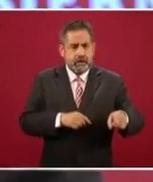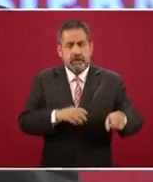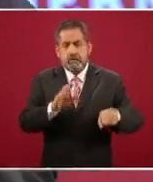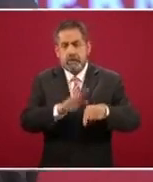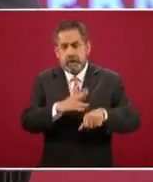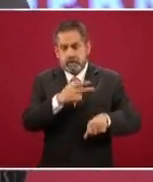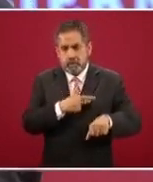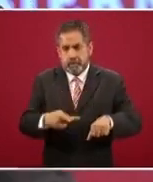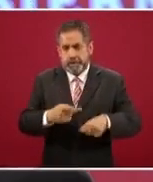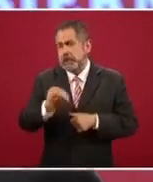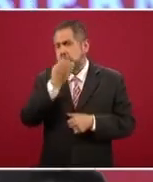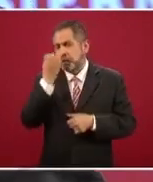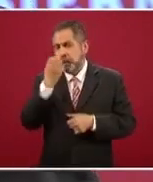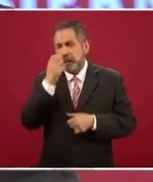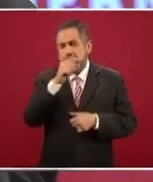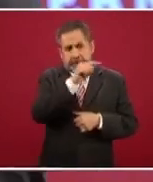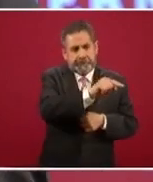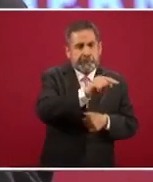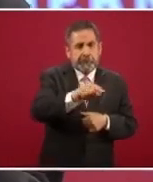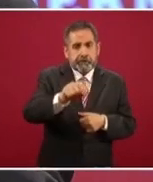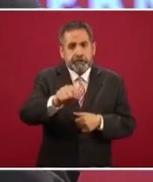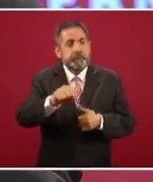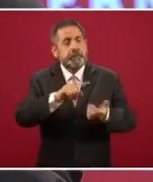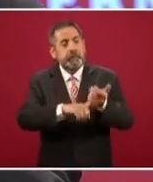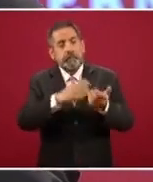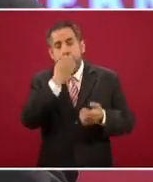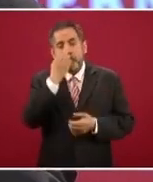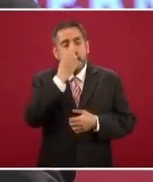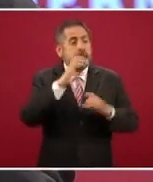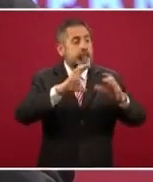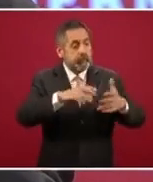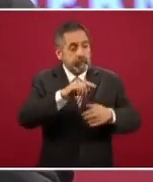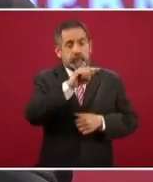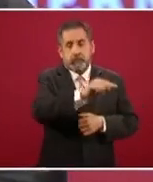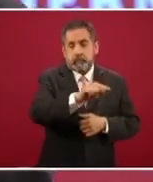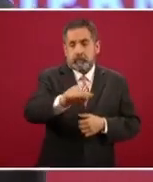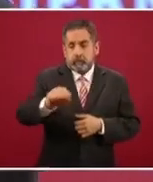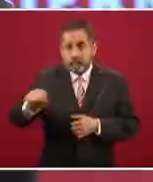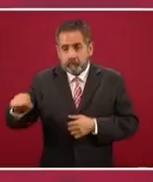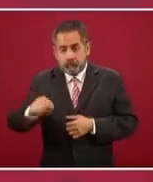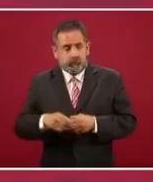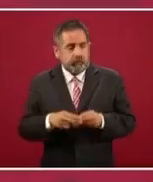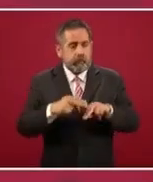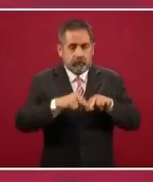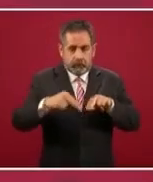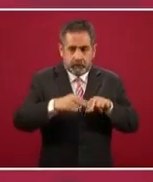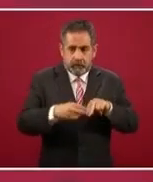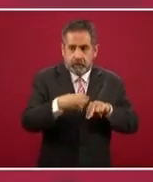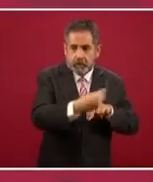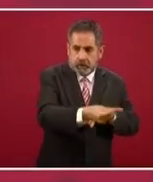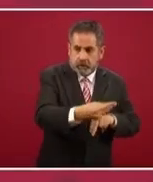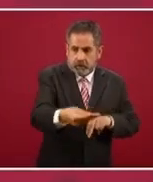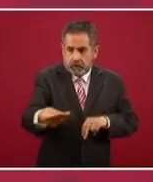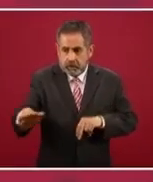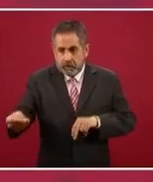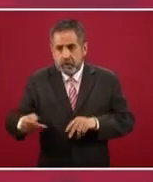pobres, a escuelas de esas comunidades se les van a entregar.